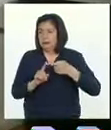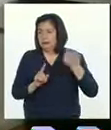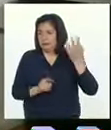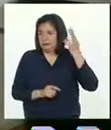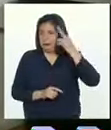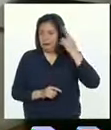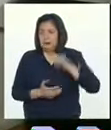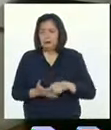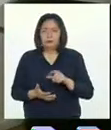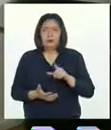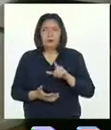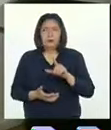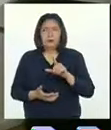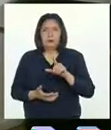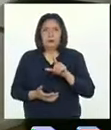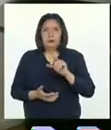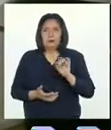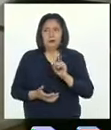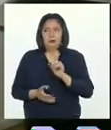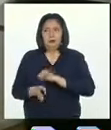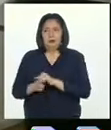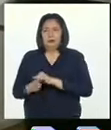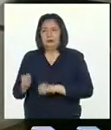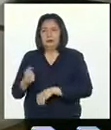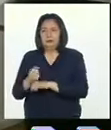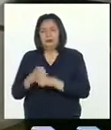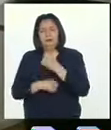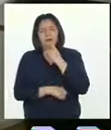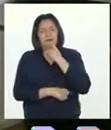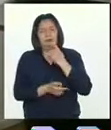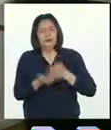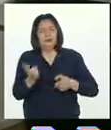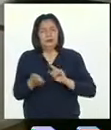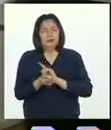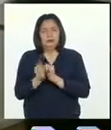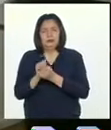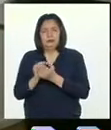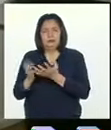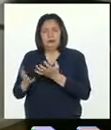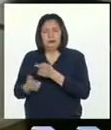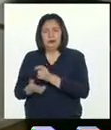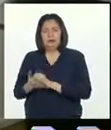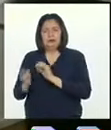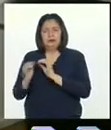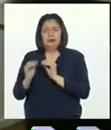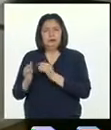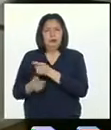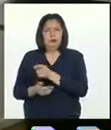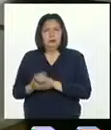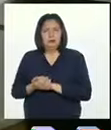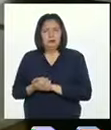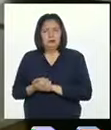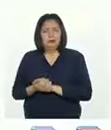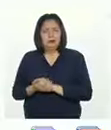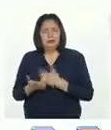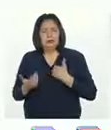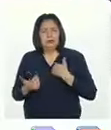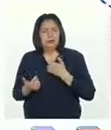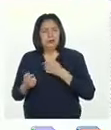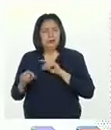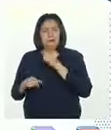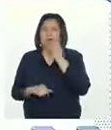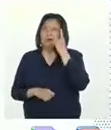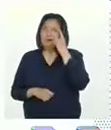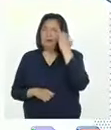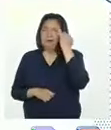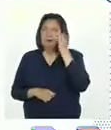causa, Luis dejó de practicar fútbol. Me pregunté, ¿qué cambios espero conseguir para resolver la falta de actividad física? Y se